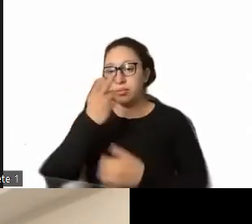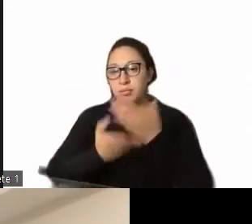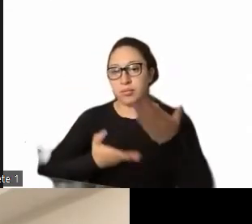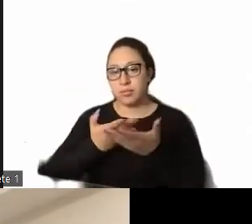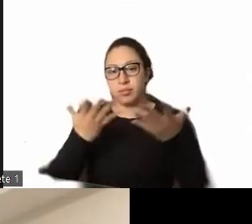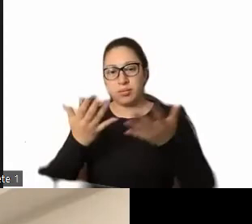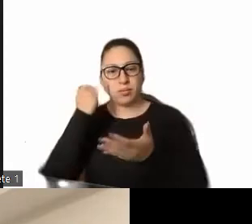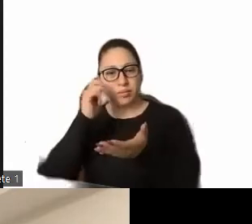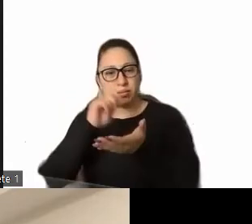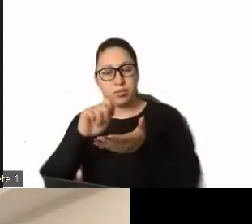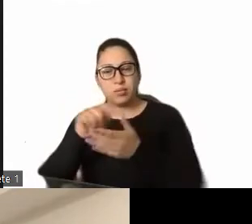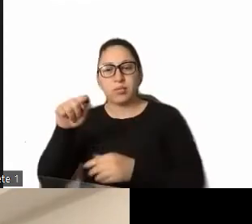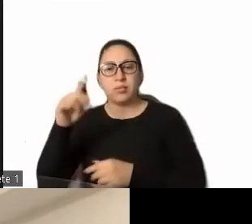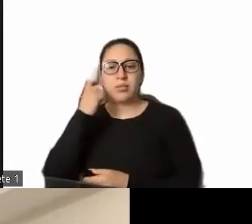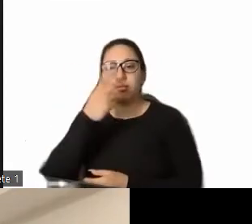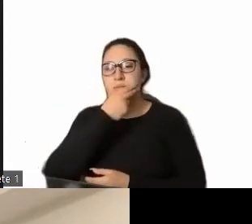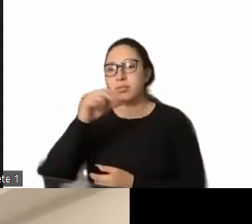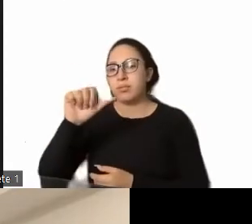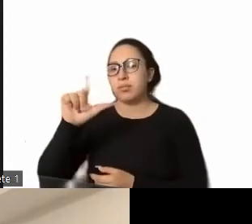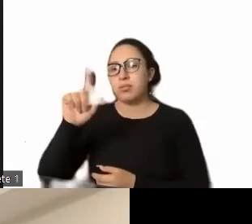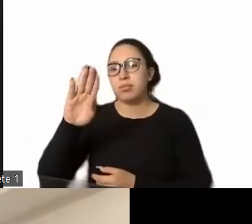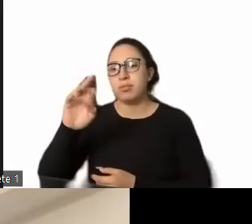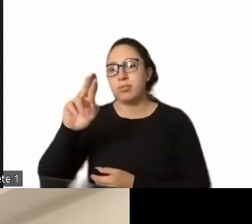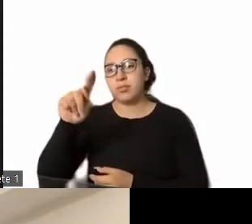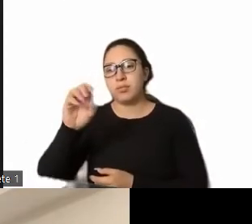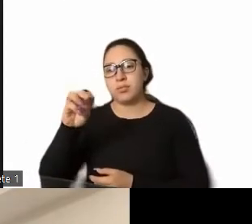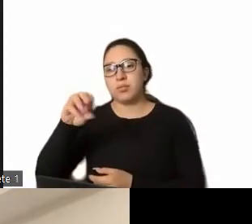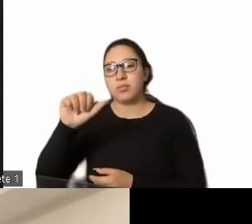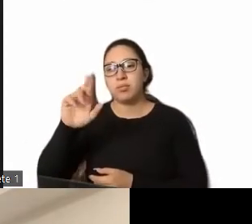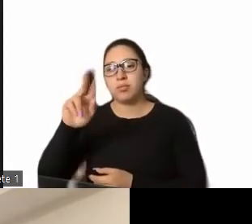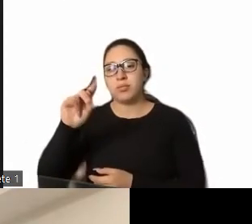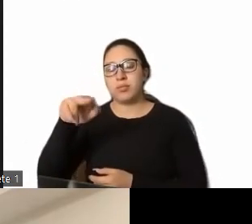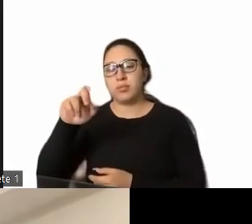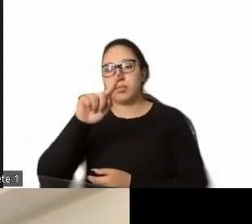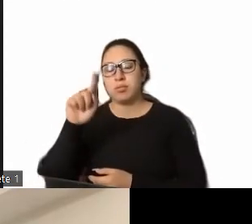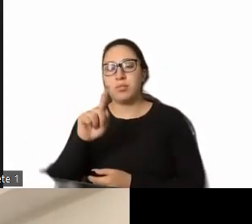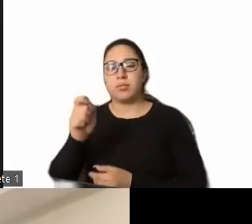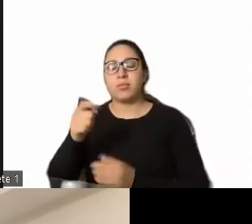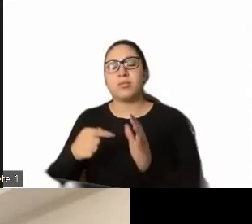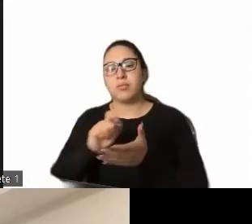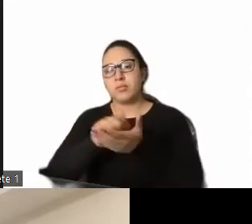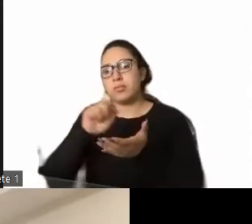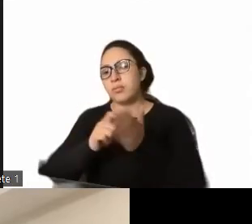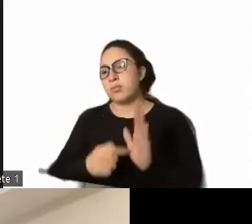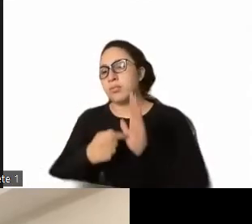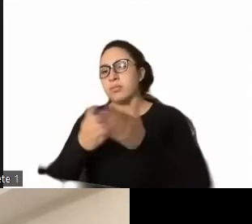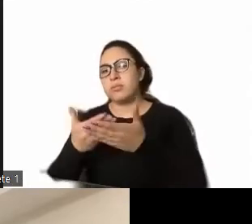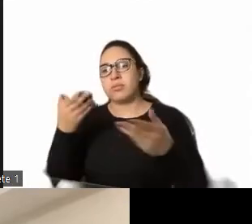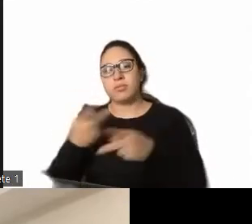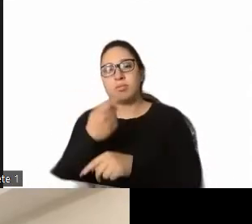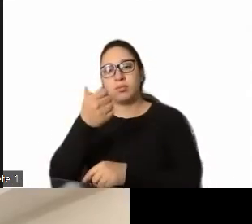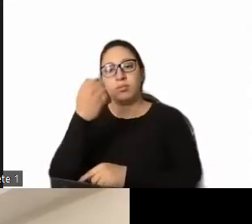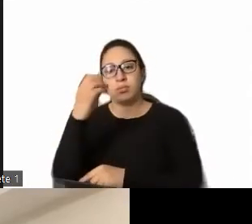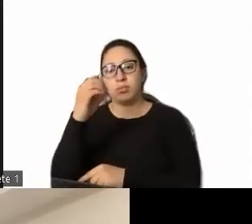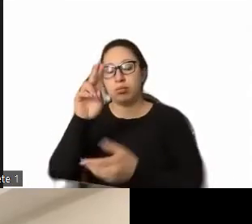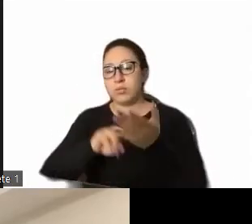diputado Alberto Martínez Urincho, que fue presentada el 6 de octubre del 2021,